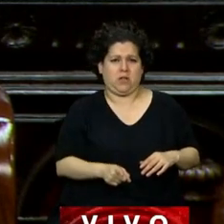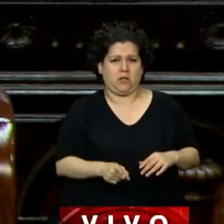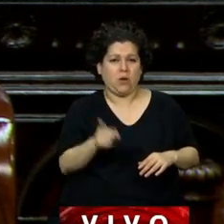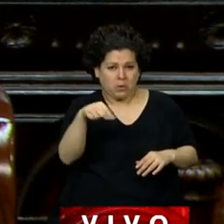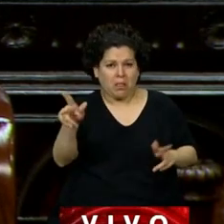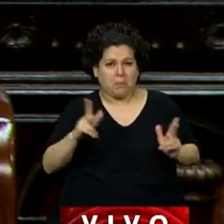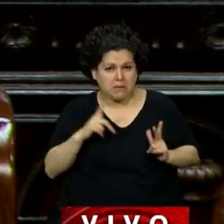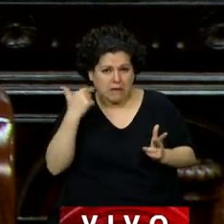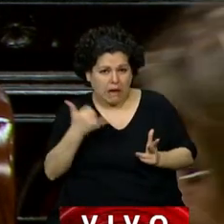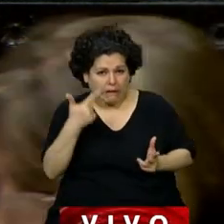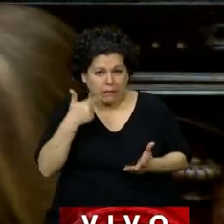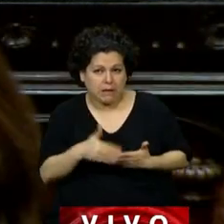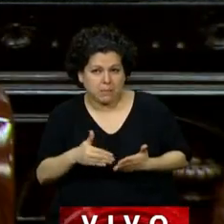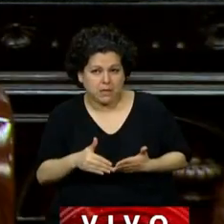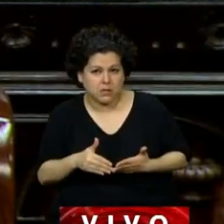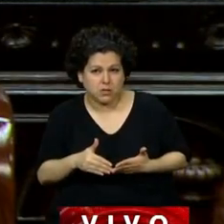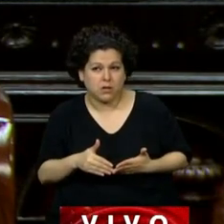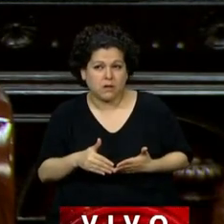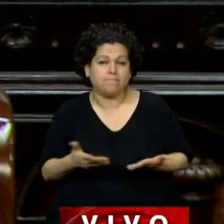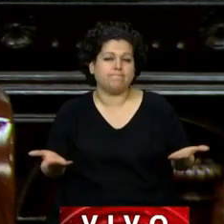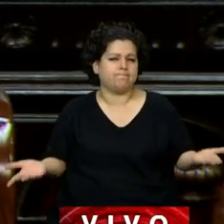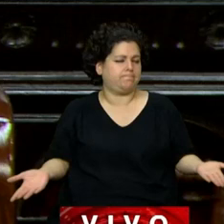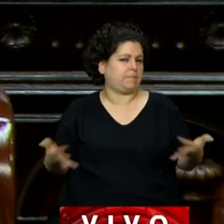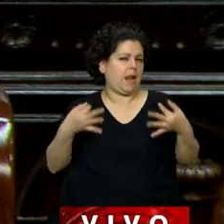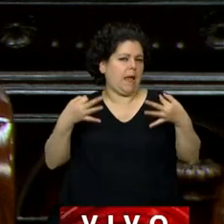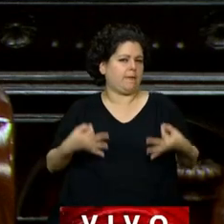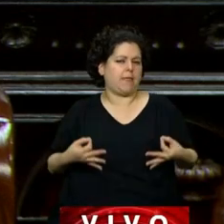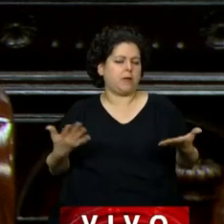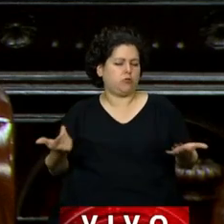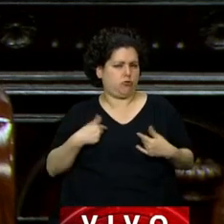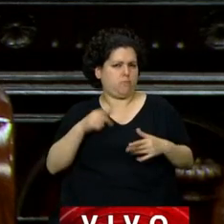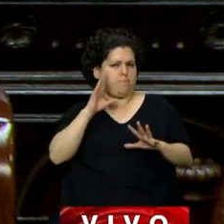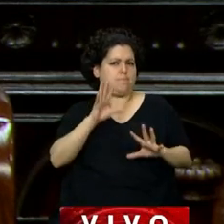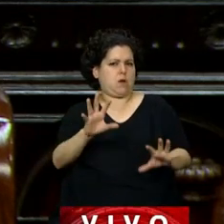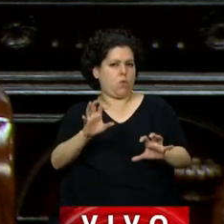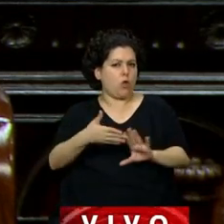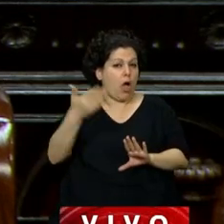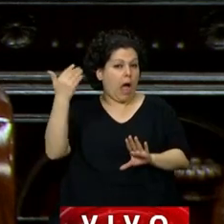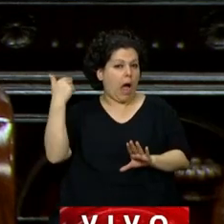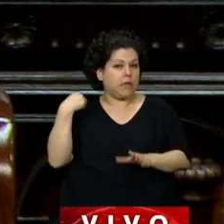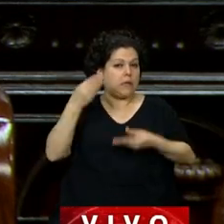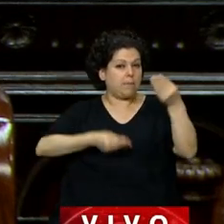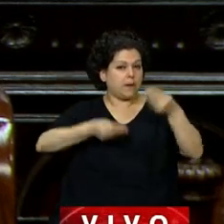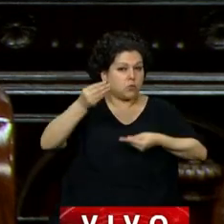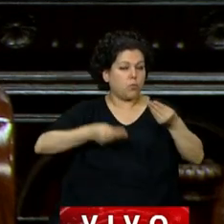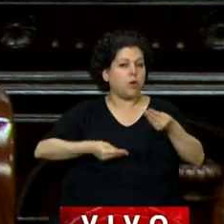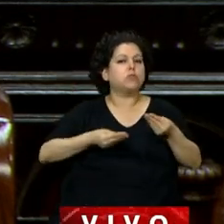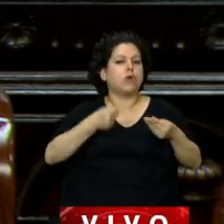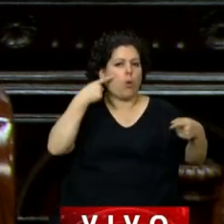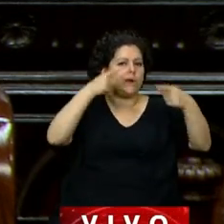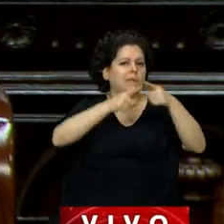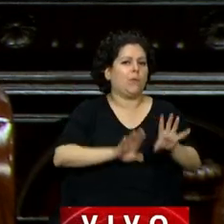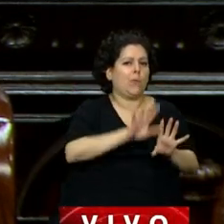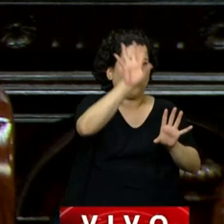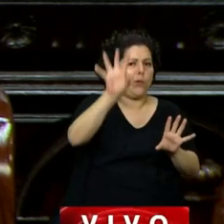hablan de discriminación. La verdad que recuerdo que antes los presupuestos se armaban para las provincias